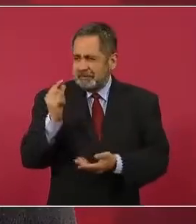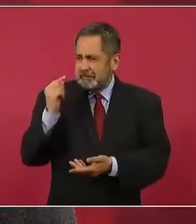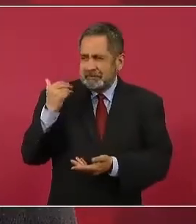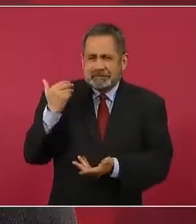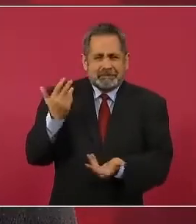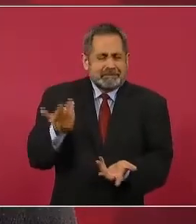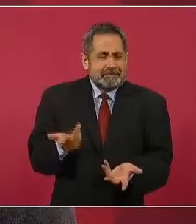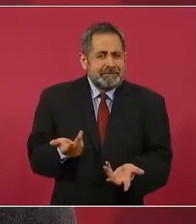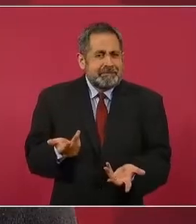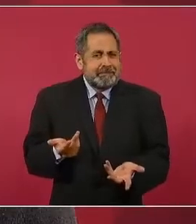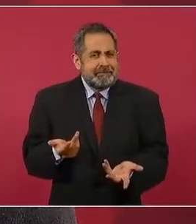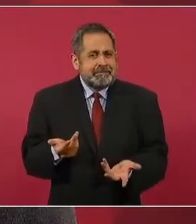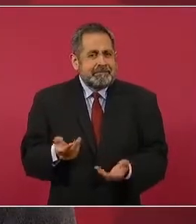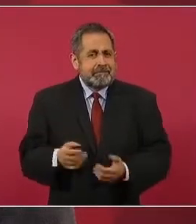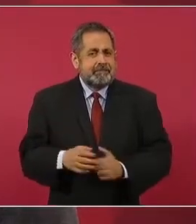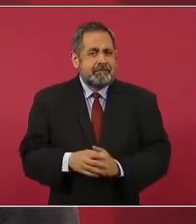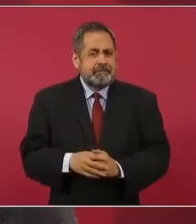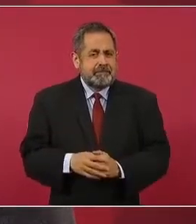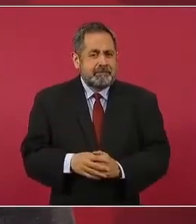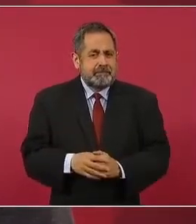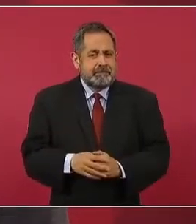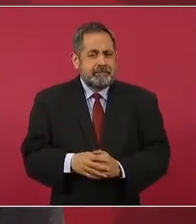mitad.